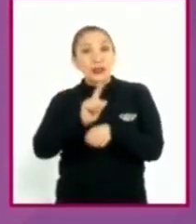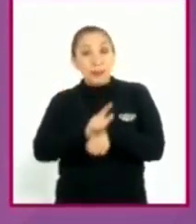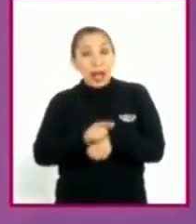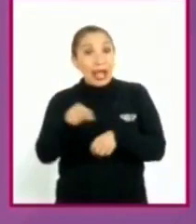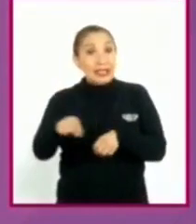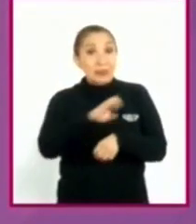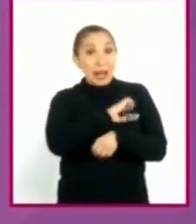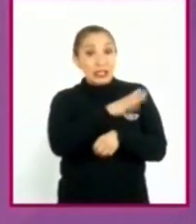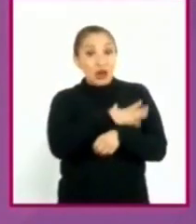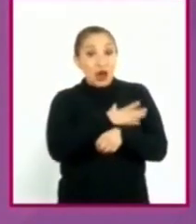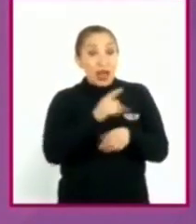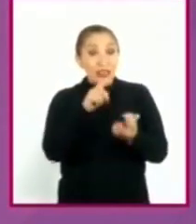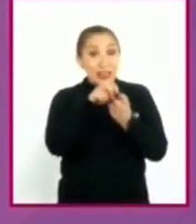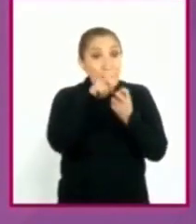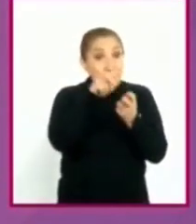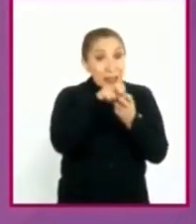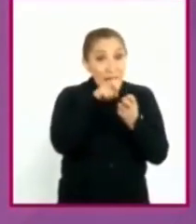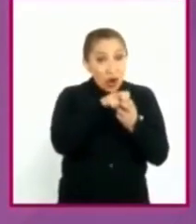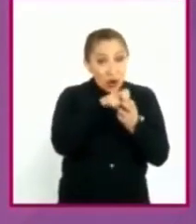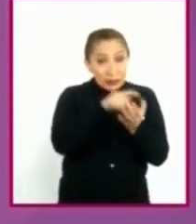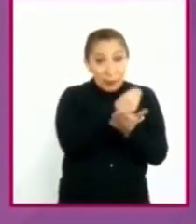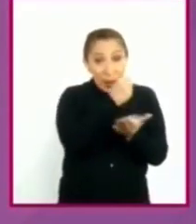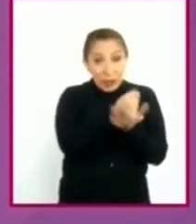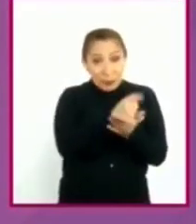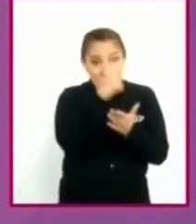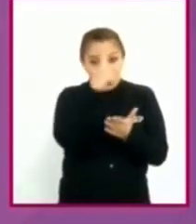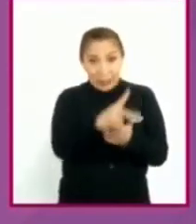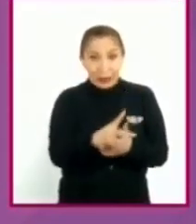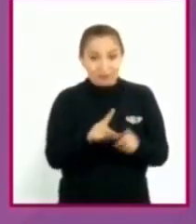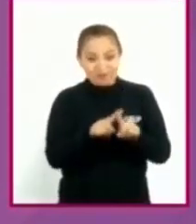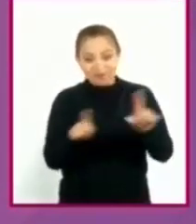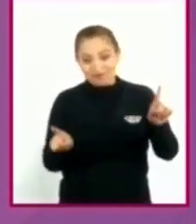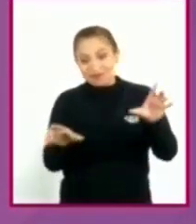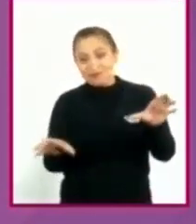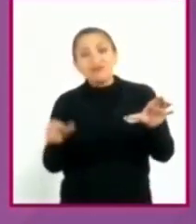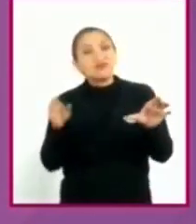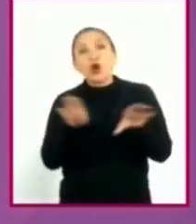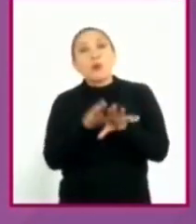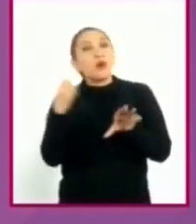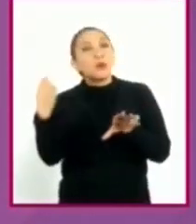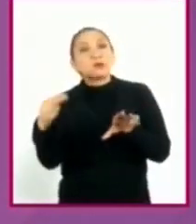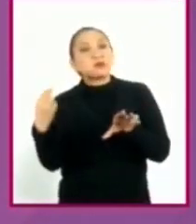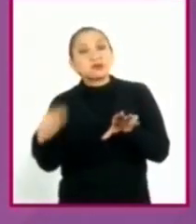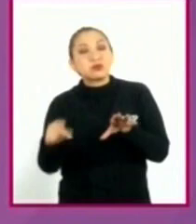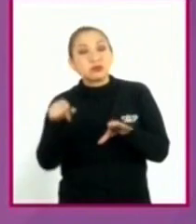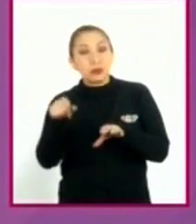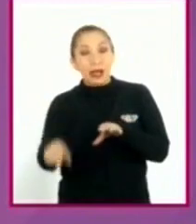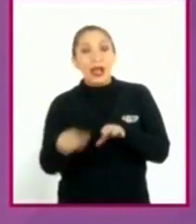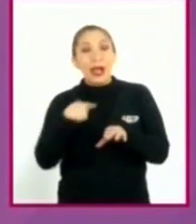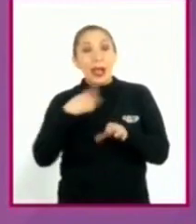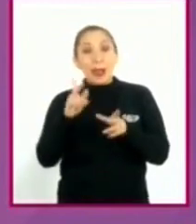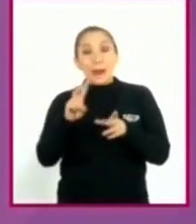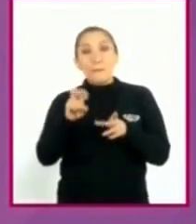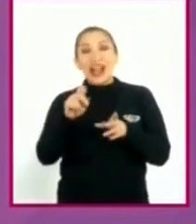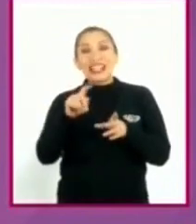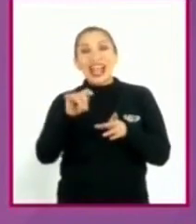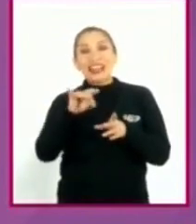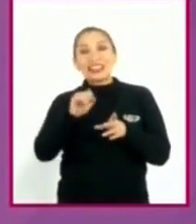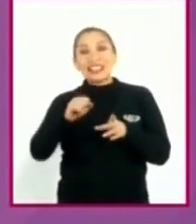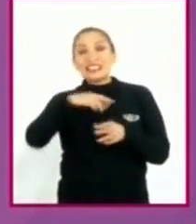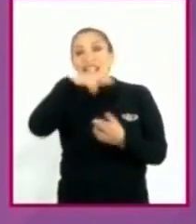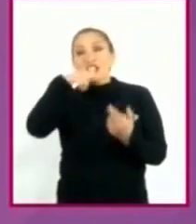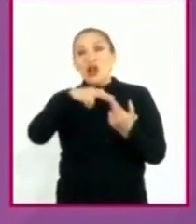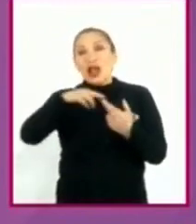al español en Tampico, Tamaulipas, México. A este fenómeno se le conoce como variantes regionales